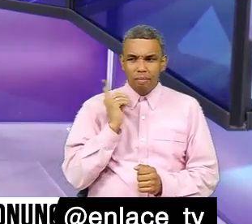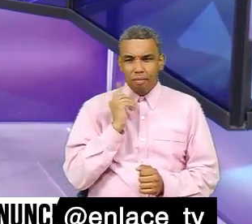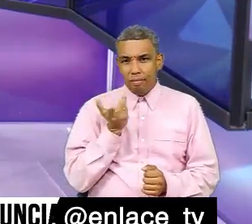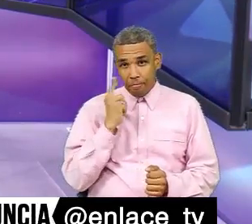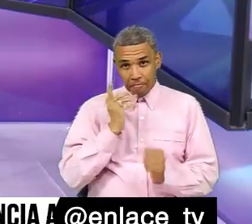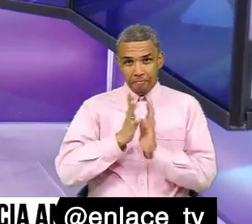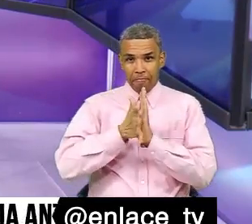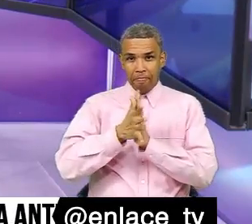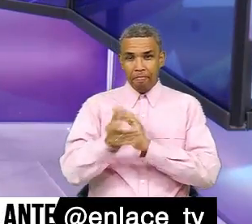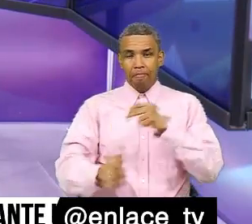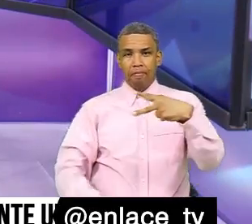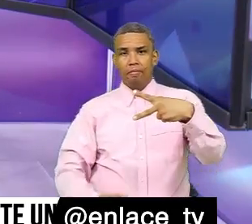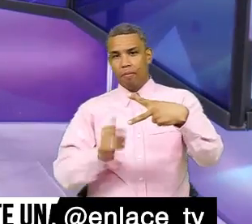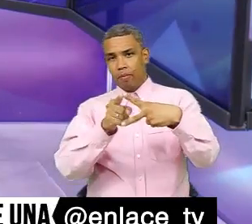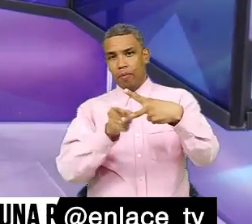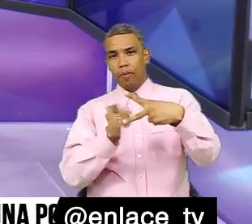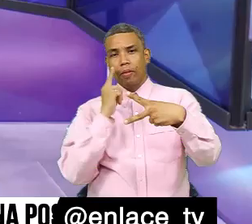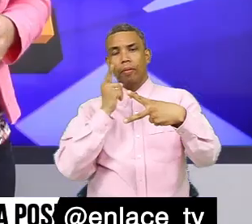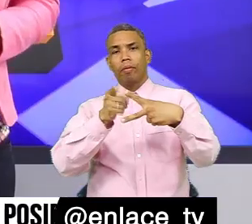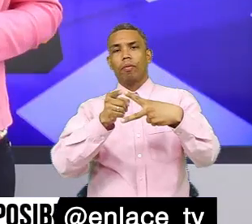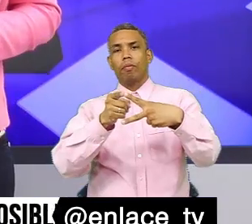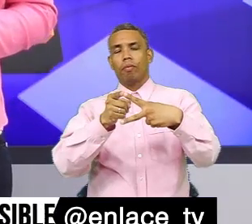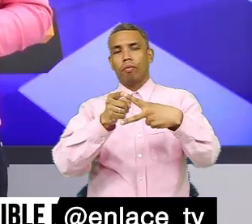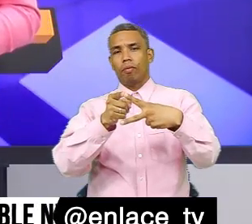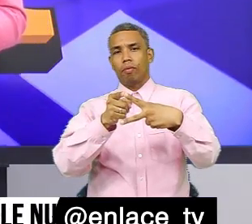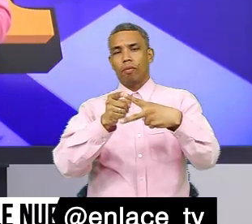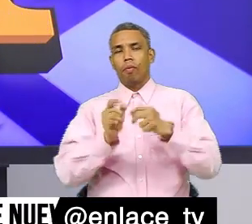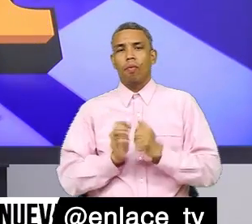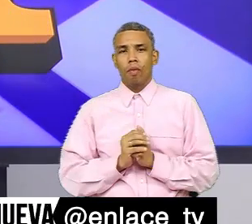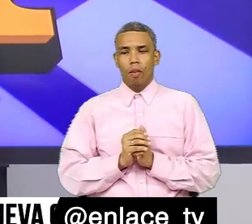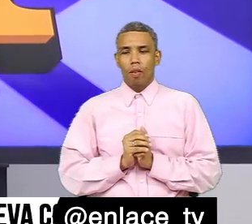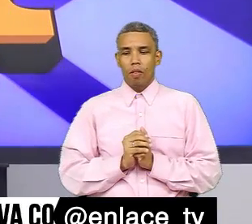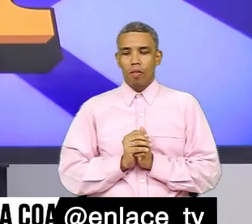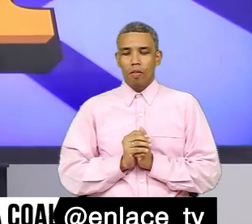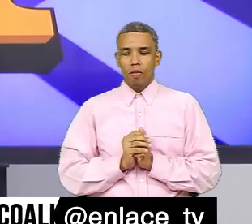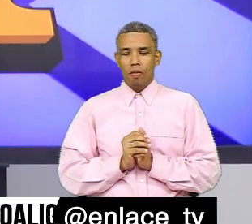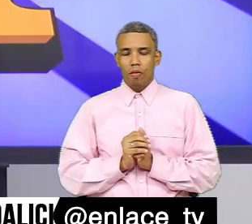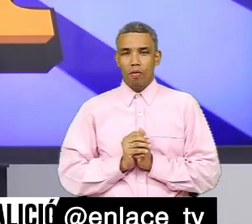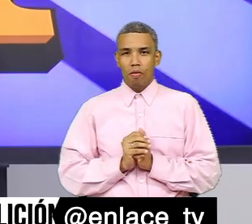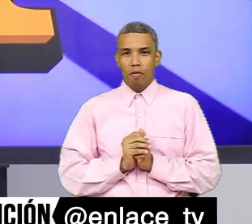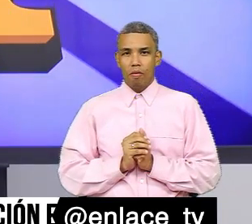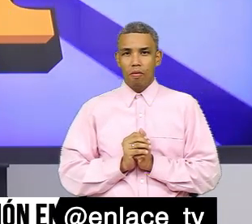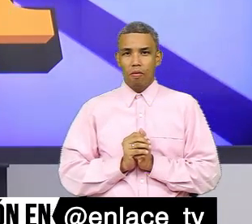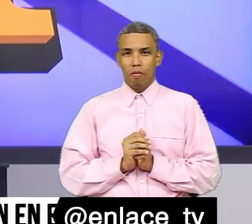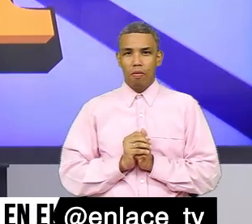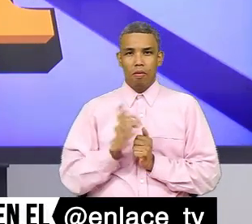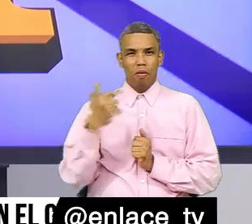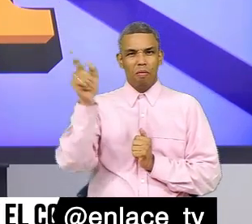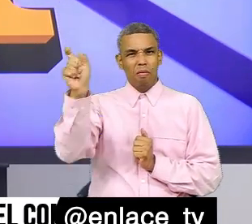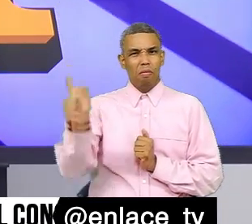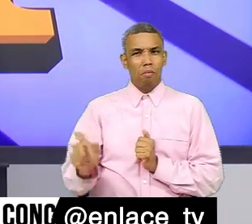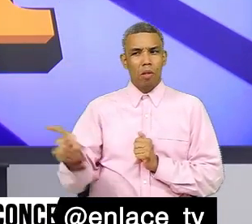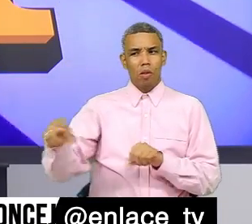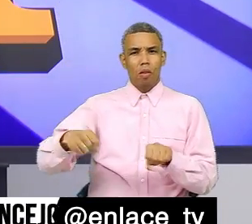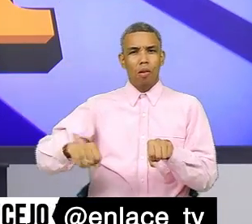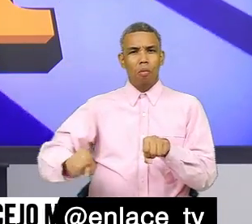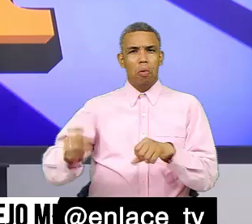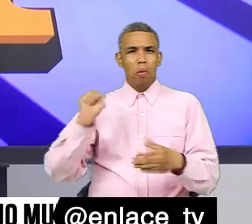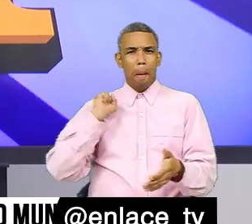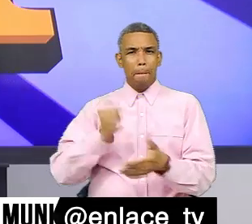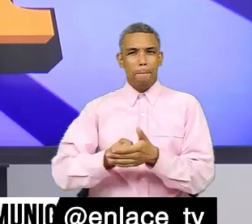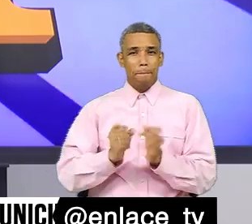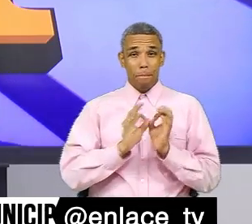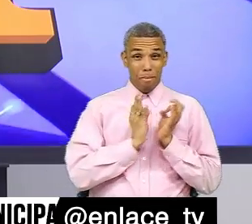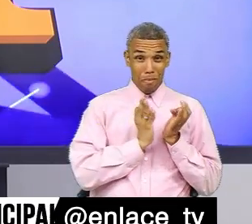región. Aquí están nuestros titulares. Los familiares de un motociclista que se accidentó y lleva 12 días en una clínica de la